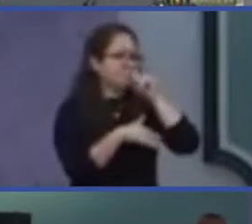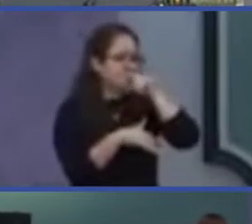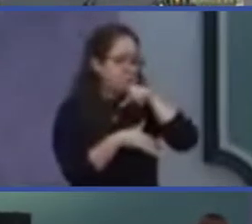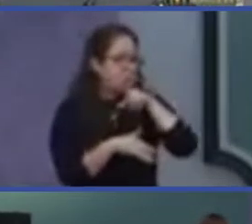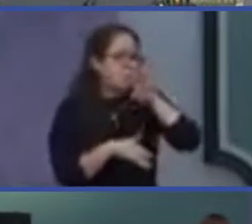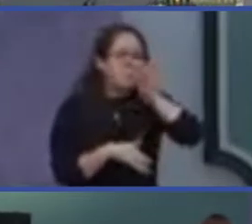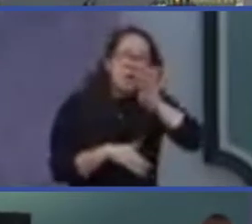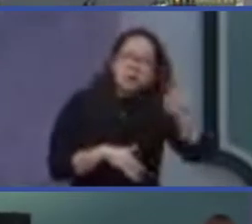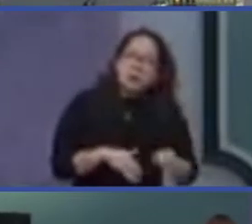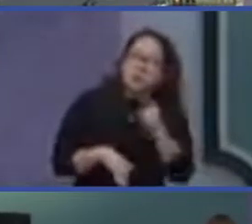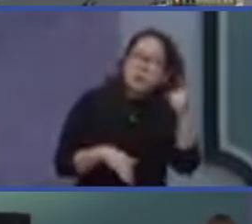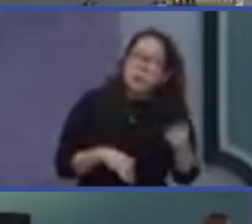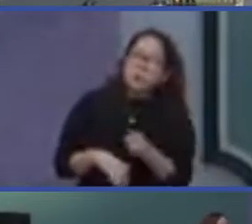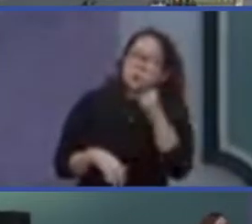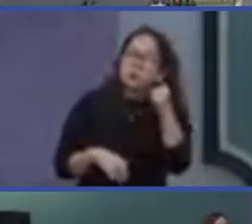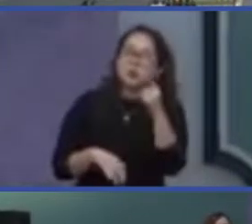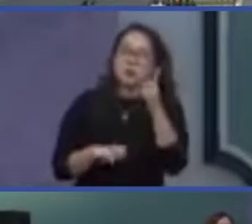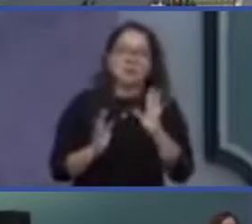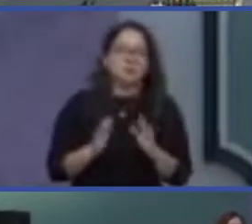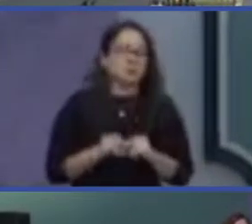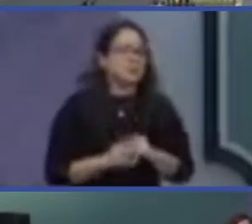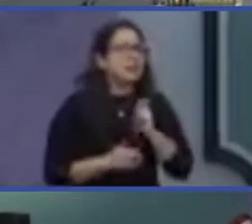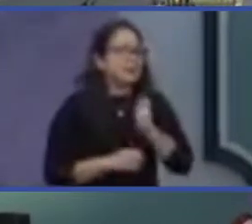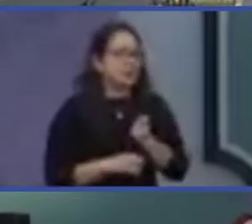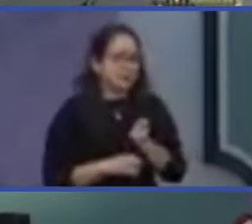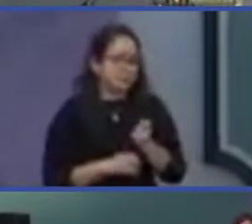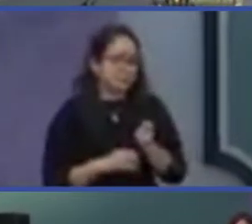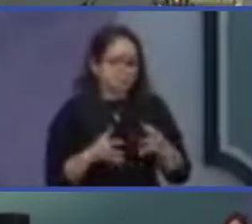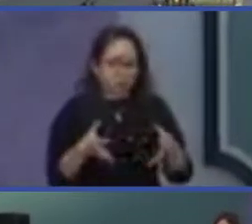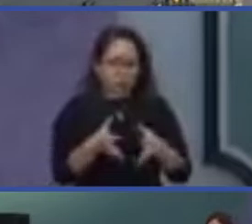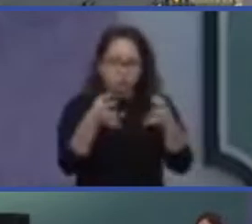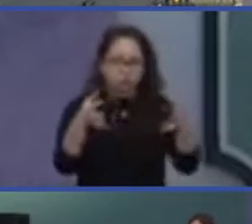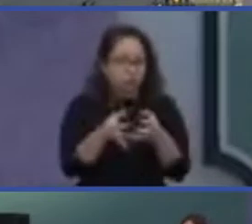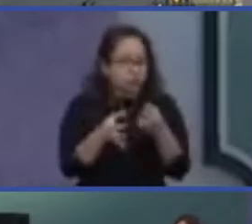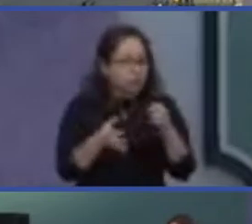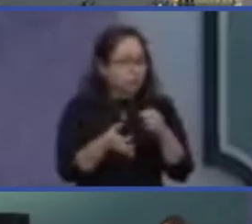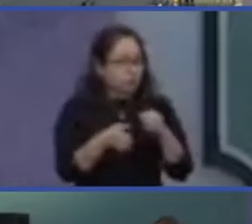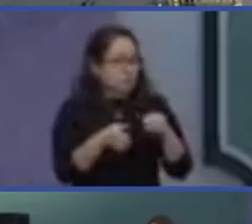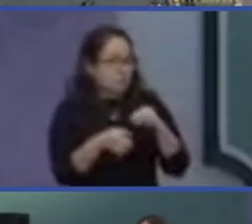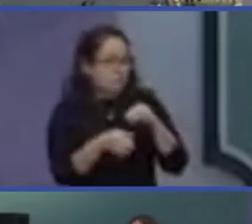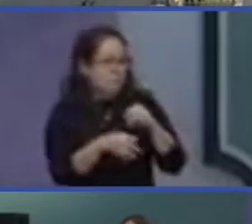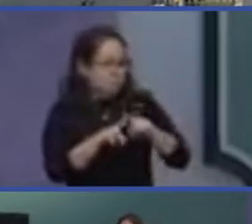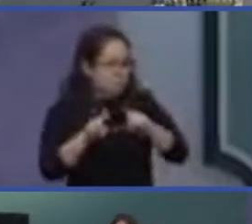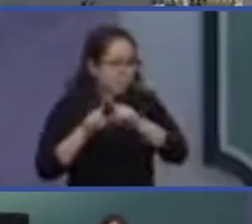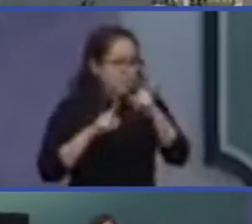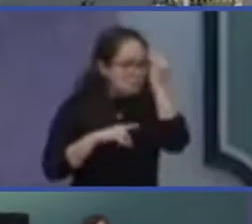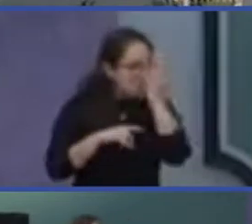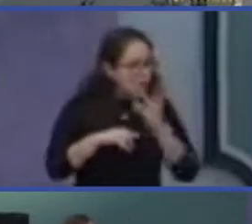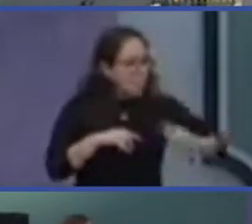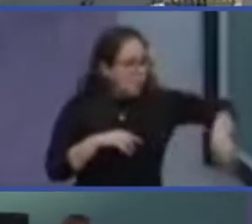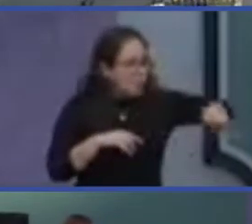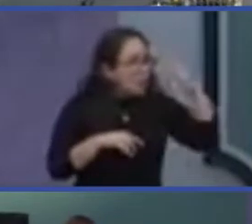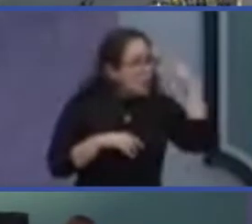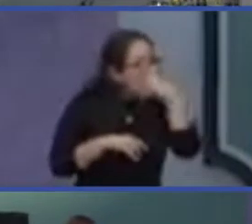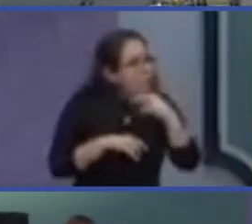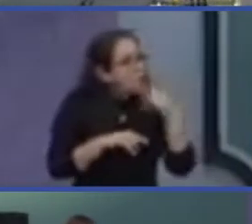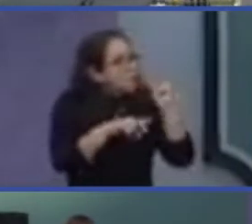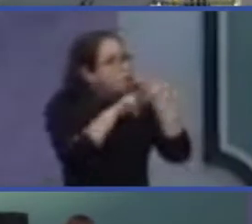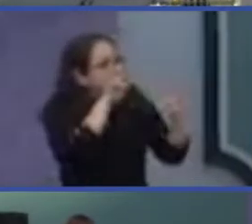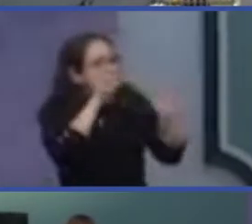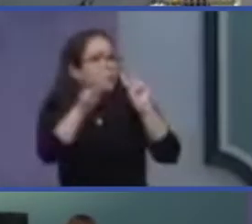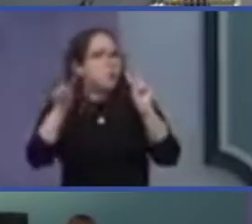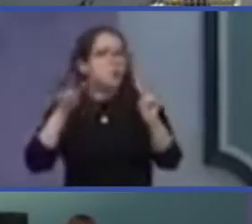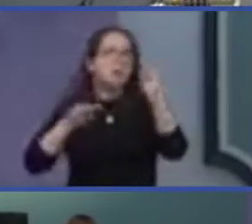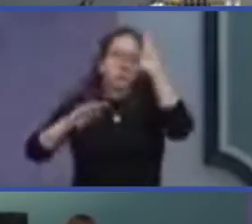que esto es como una col y se pueden encontrar muchas imágenes así muy bonitas que nos hacen pensar en el infinito.